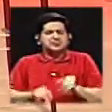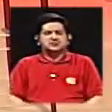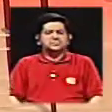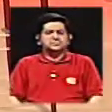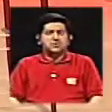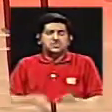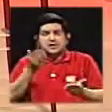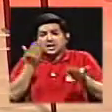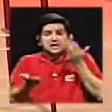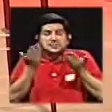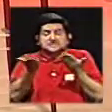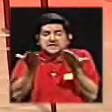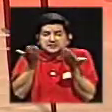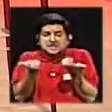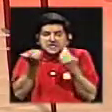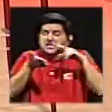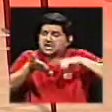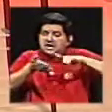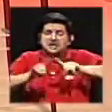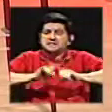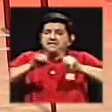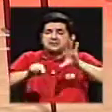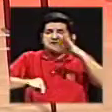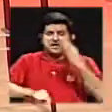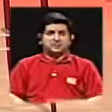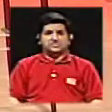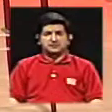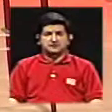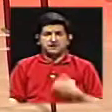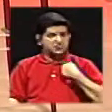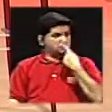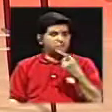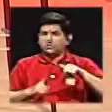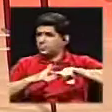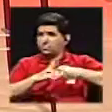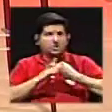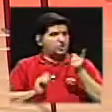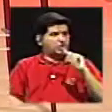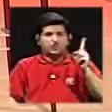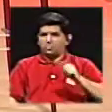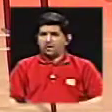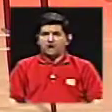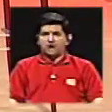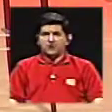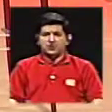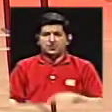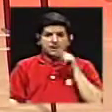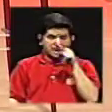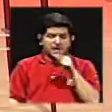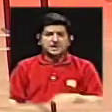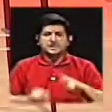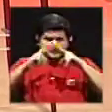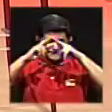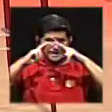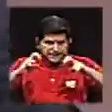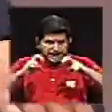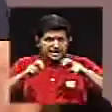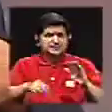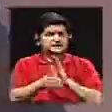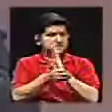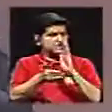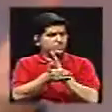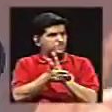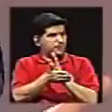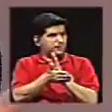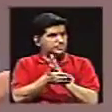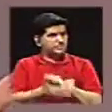o a gusto del que quiera leerlo de otra manera. Yo le estoy explicando cuál es el origen. Uh-huh. Le estoy haciendo la exégesis de ese documento. Y cuando aquí se